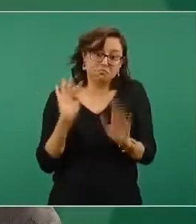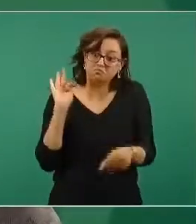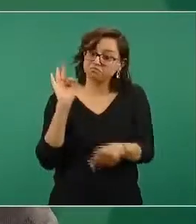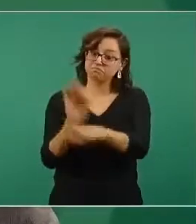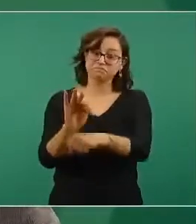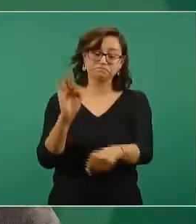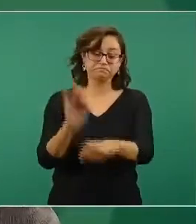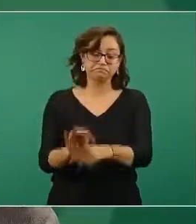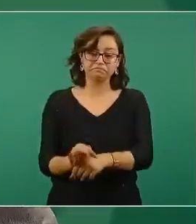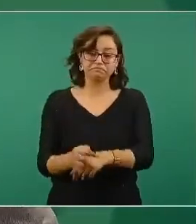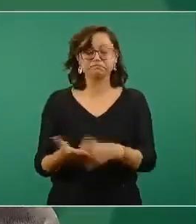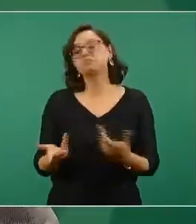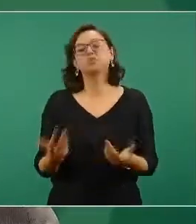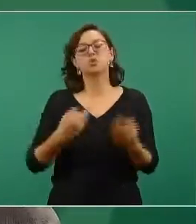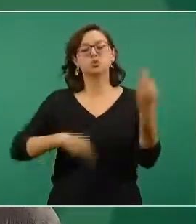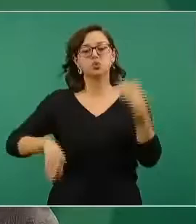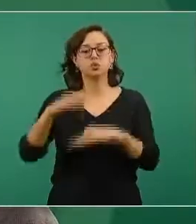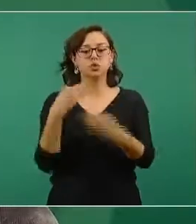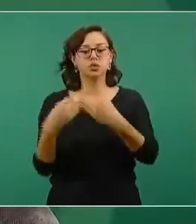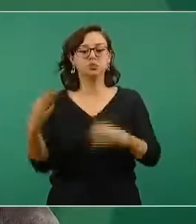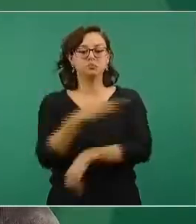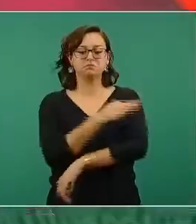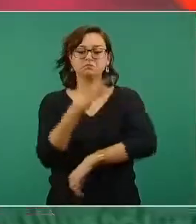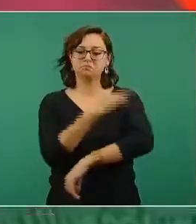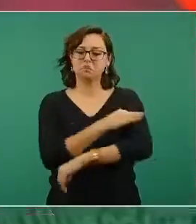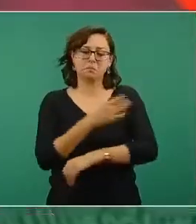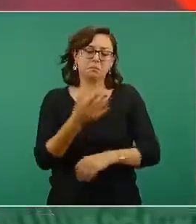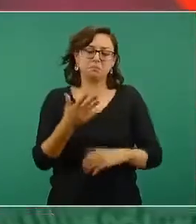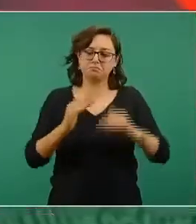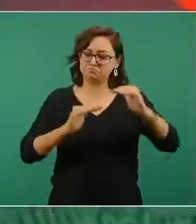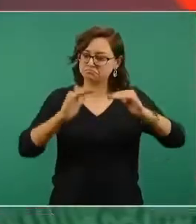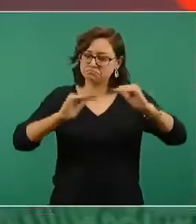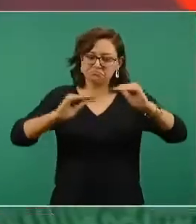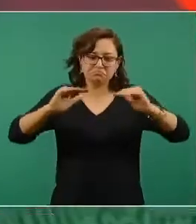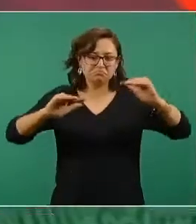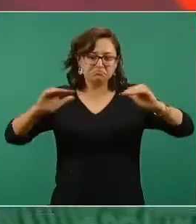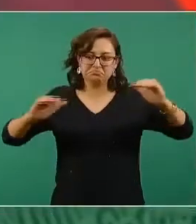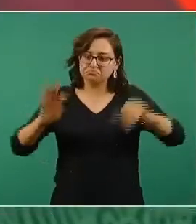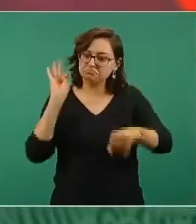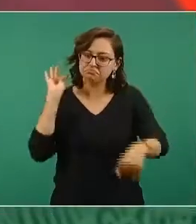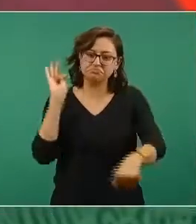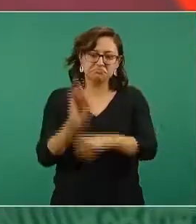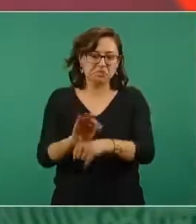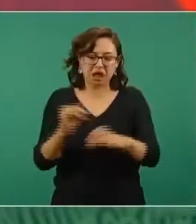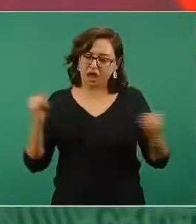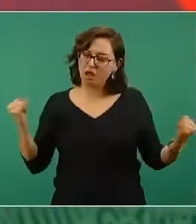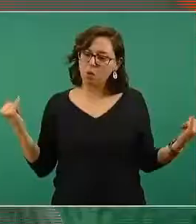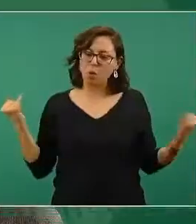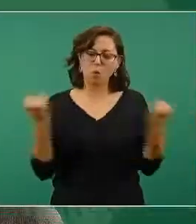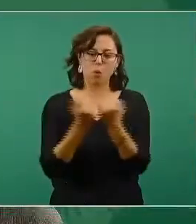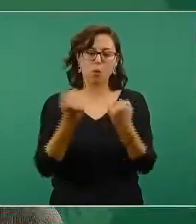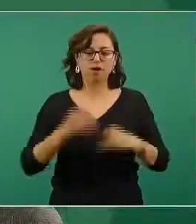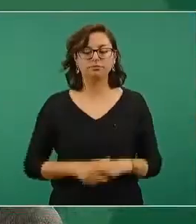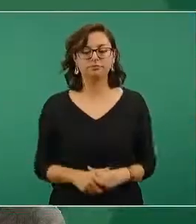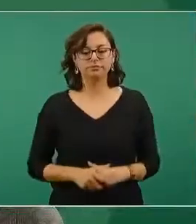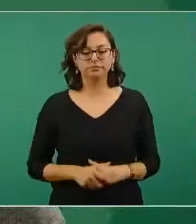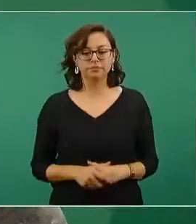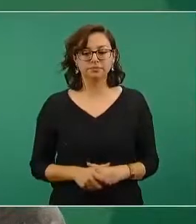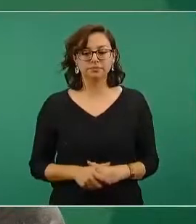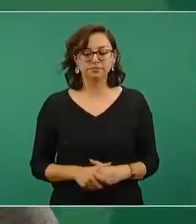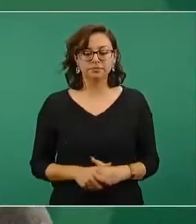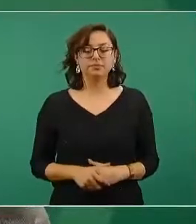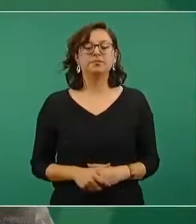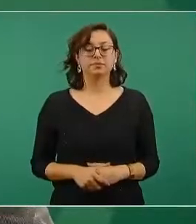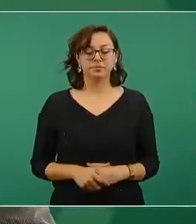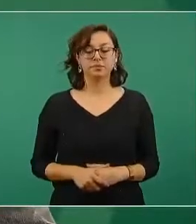las vacunas son equivalentes, tienen la misma eficacia, tienen la misma efectividad. Ahora, sí, a